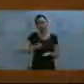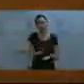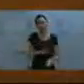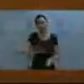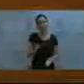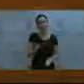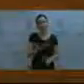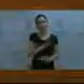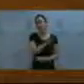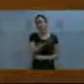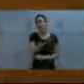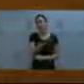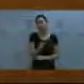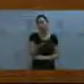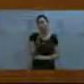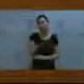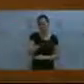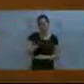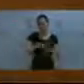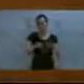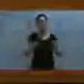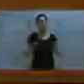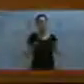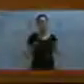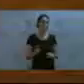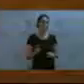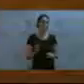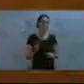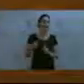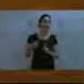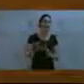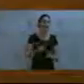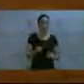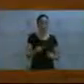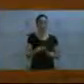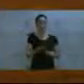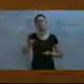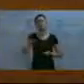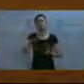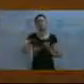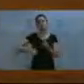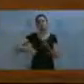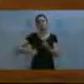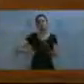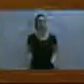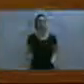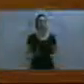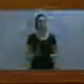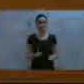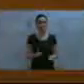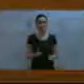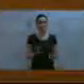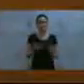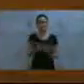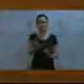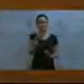No puso como destino o como objetivo que hubiera un vuelo a Venecia. Era una mejora que una línea aérea hace en un contrato. Pero a partir de